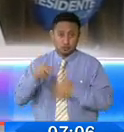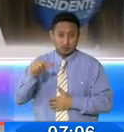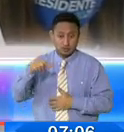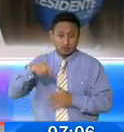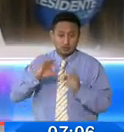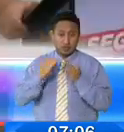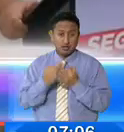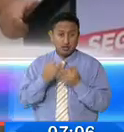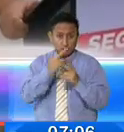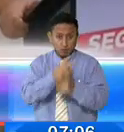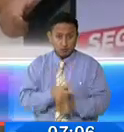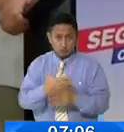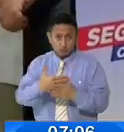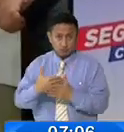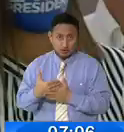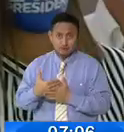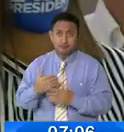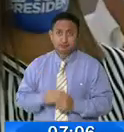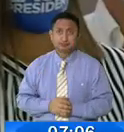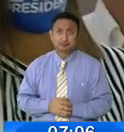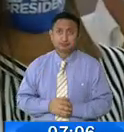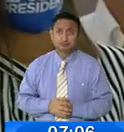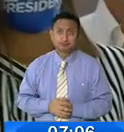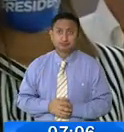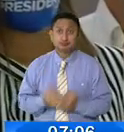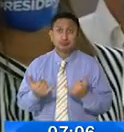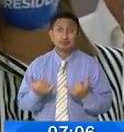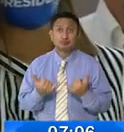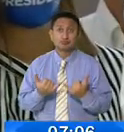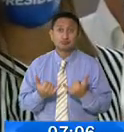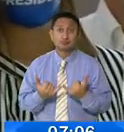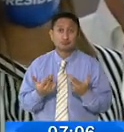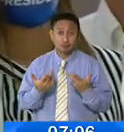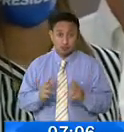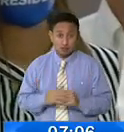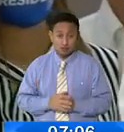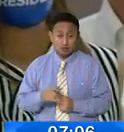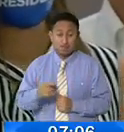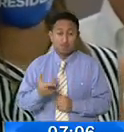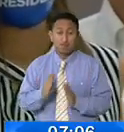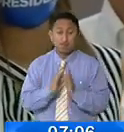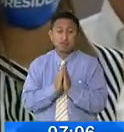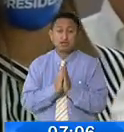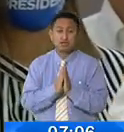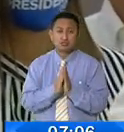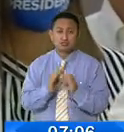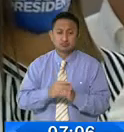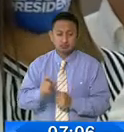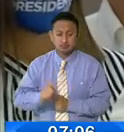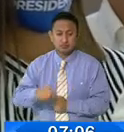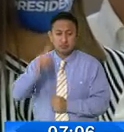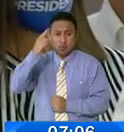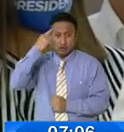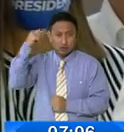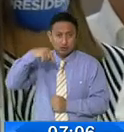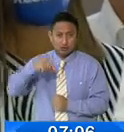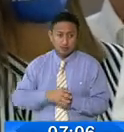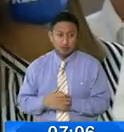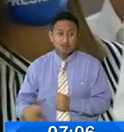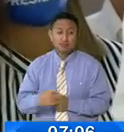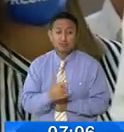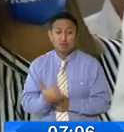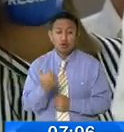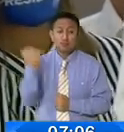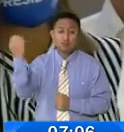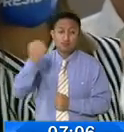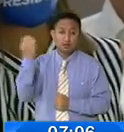familia. Además, yo creo que este es el momento donde debemos pedirle y exigirle al gobierno que declare el estado de